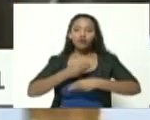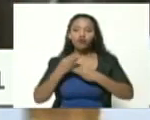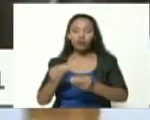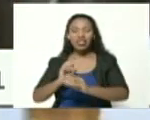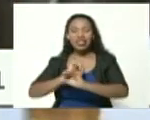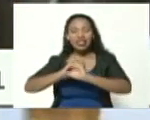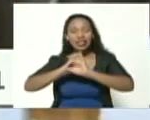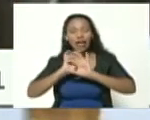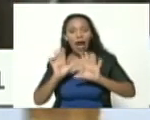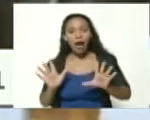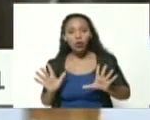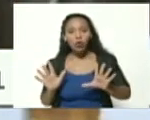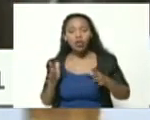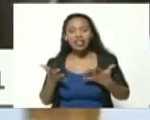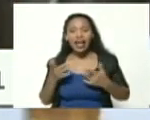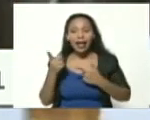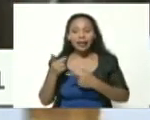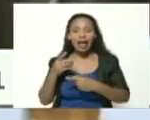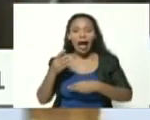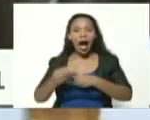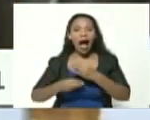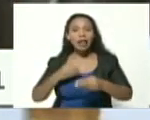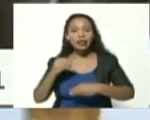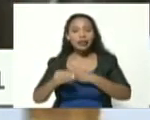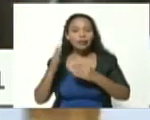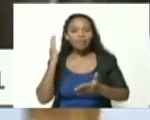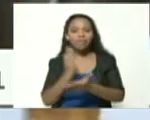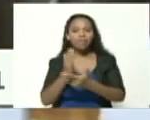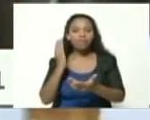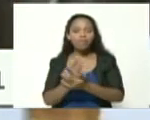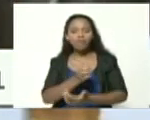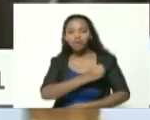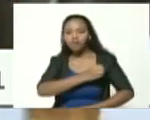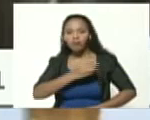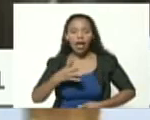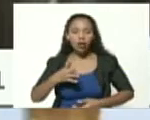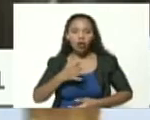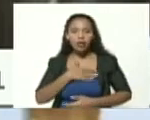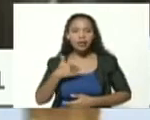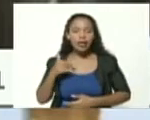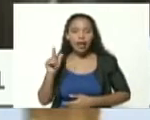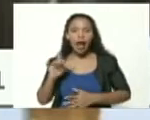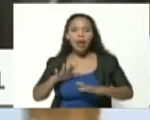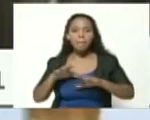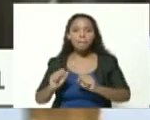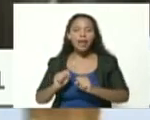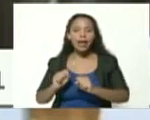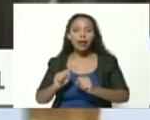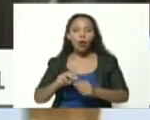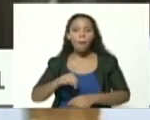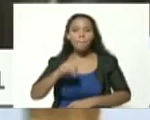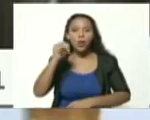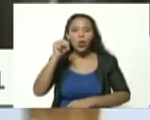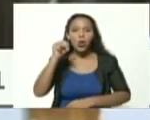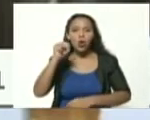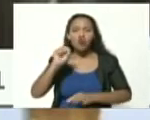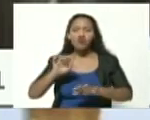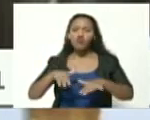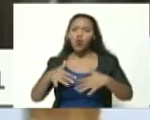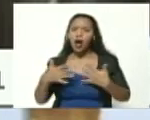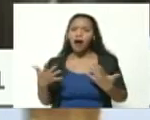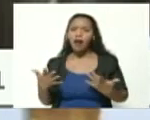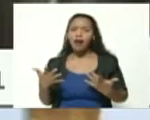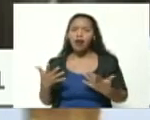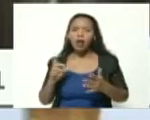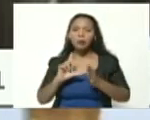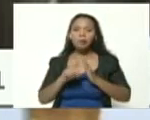claridad que esta ha sido siempre un blanco apetecible para el imperio norteamericano, el cual, luego